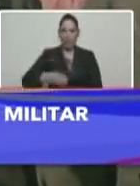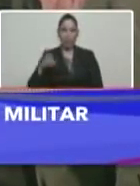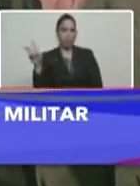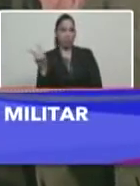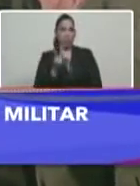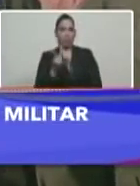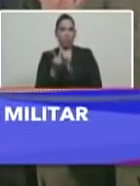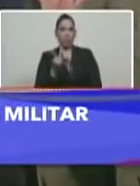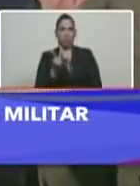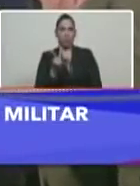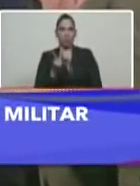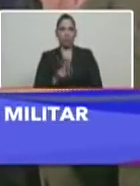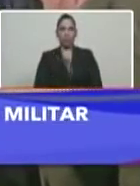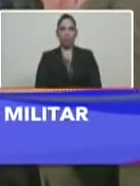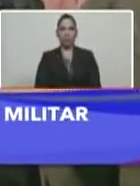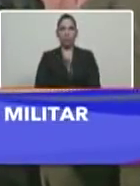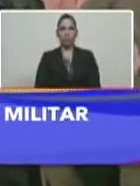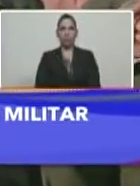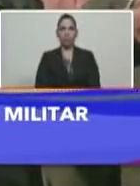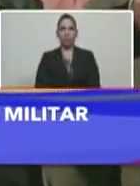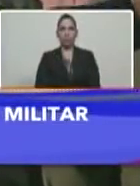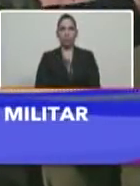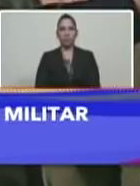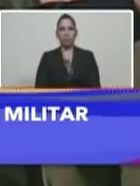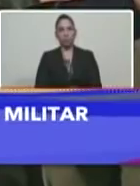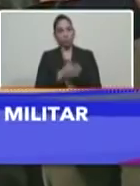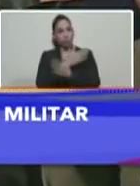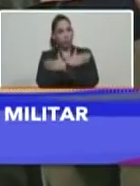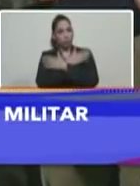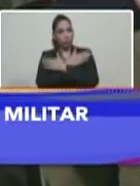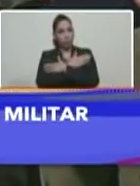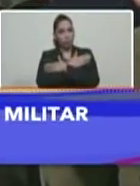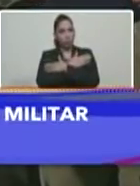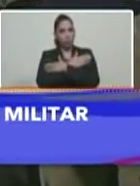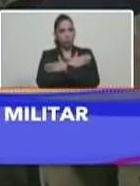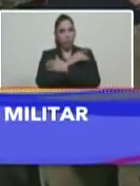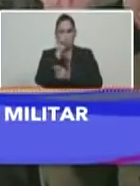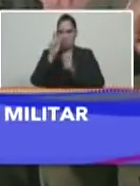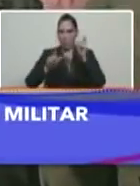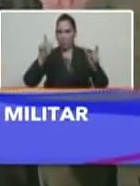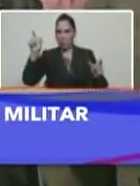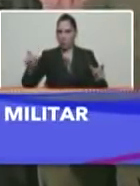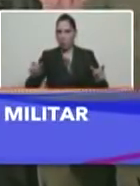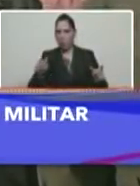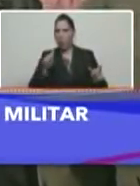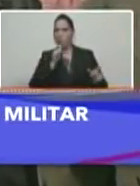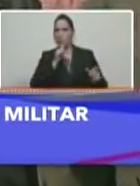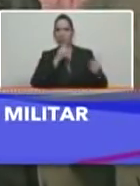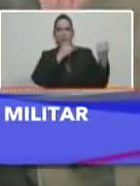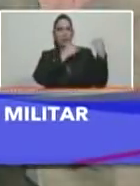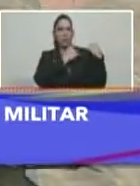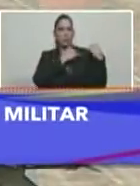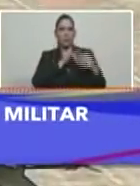venezolana. Vengo de saludar a los pilotos de todos los sistemas de aviones que tenemos